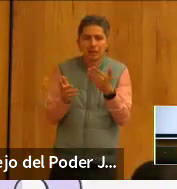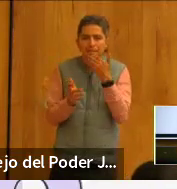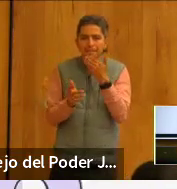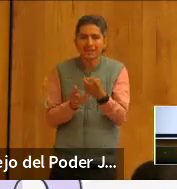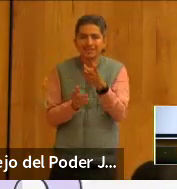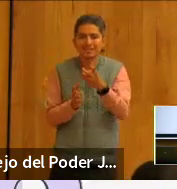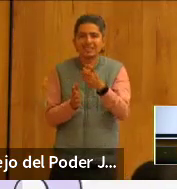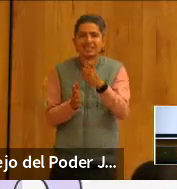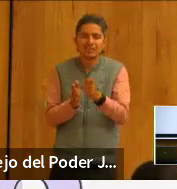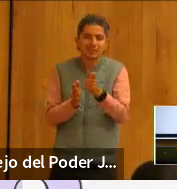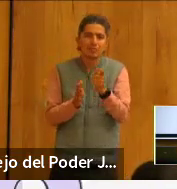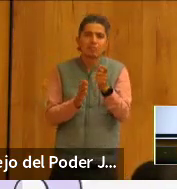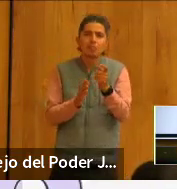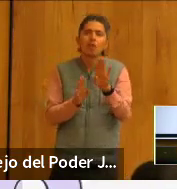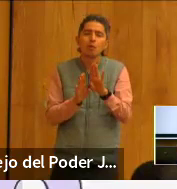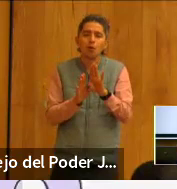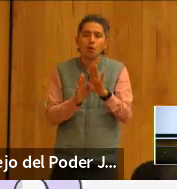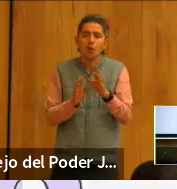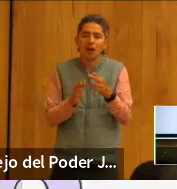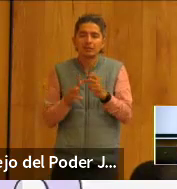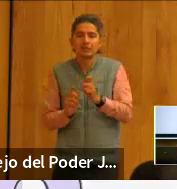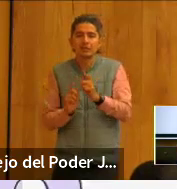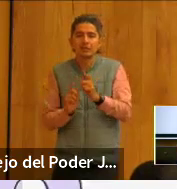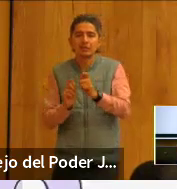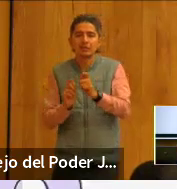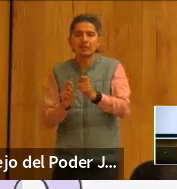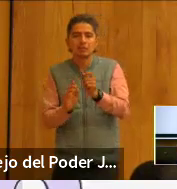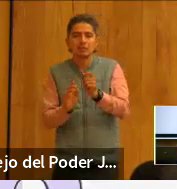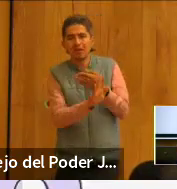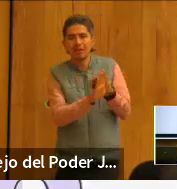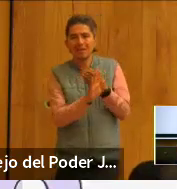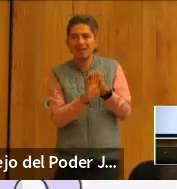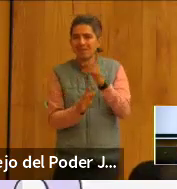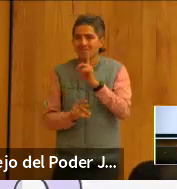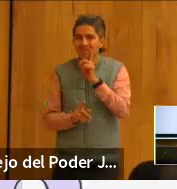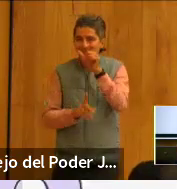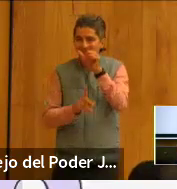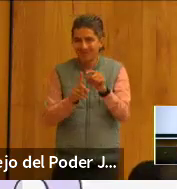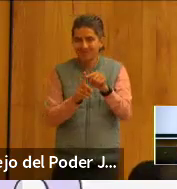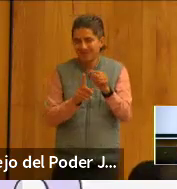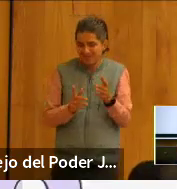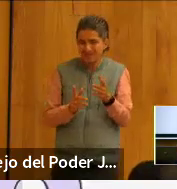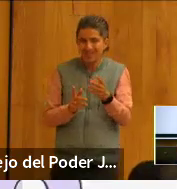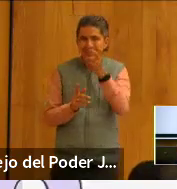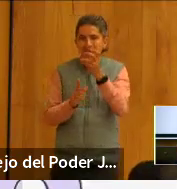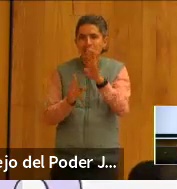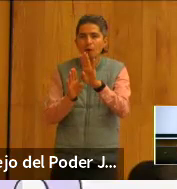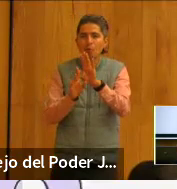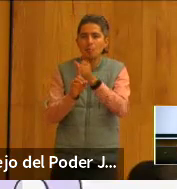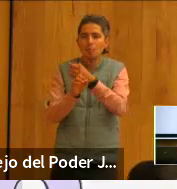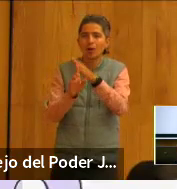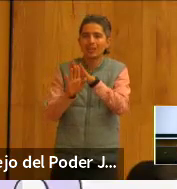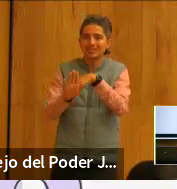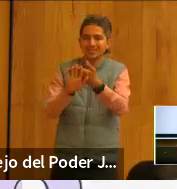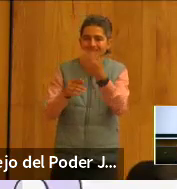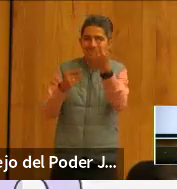este delito de violencia vicaria. Entonces, hay que estar muy atentos a este tipo de violencia y